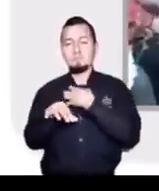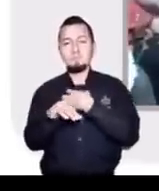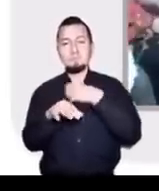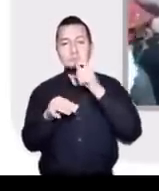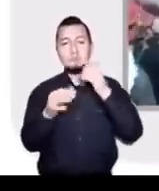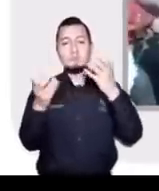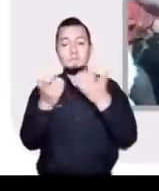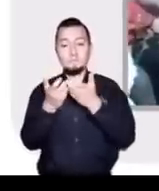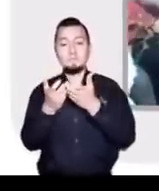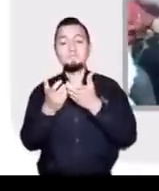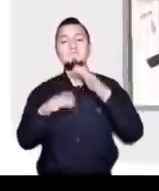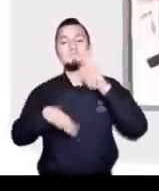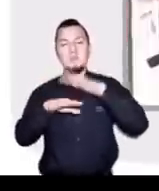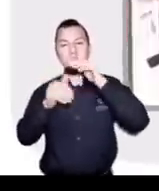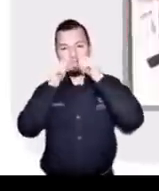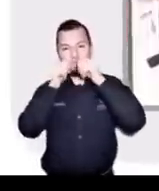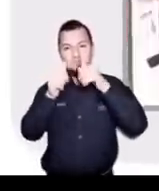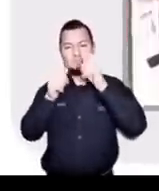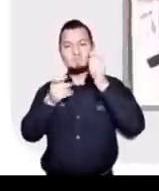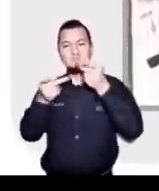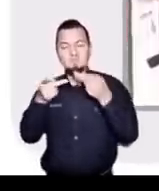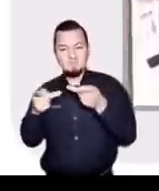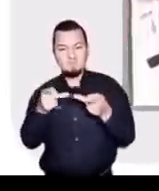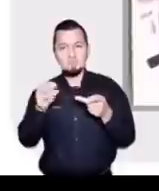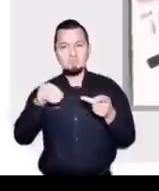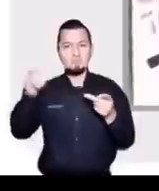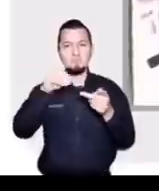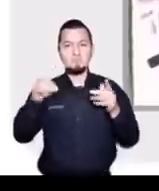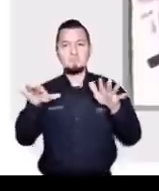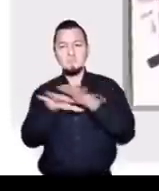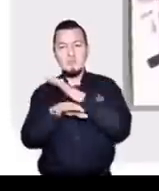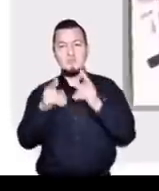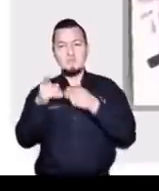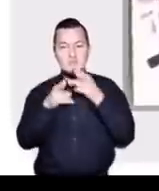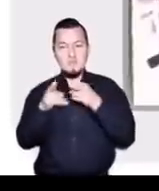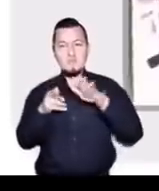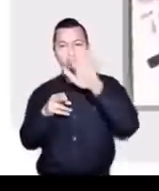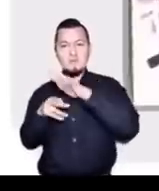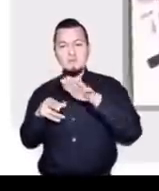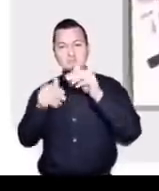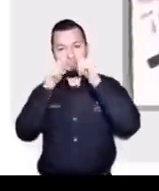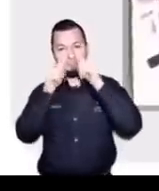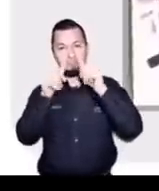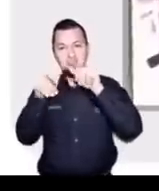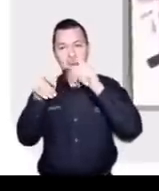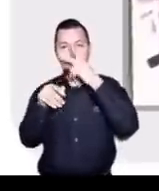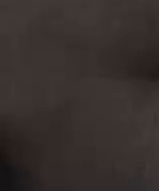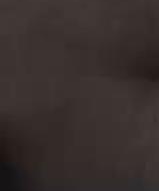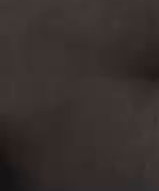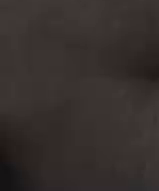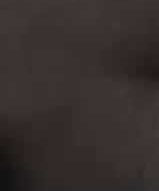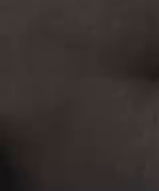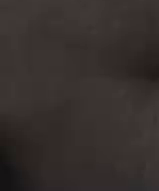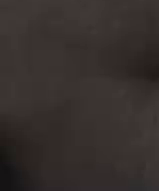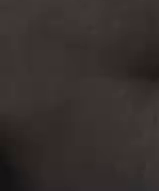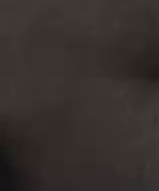acciones que van a mejorar la calidad de vida de los habitantes del sur de la zona metropolitana de Guadalajara. Con